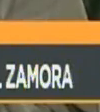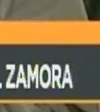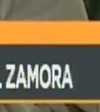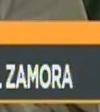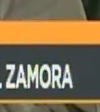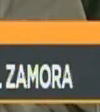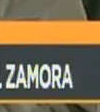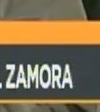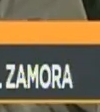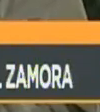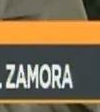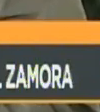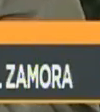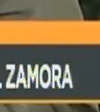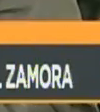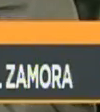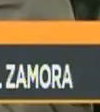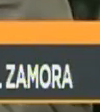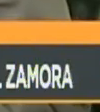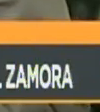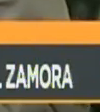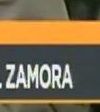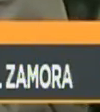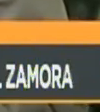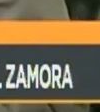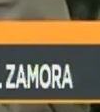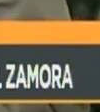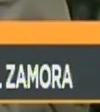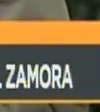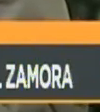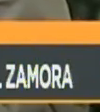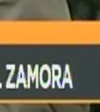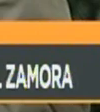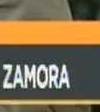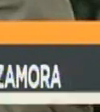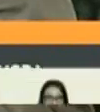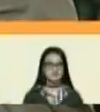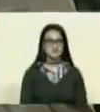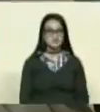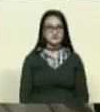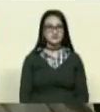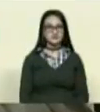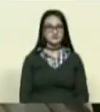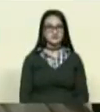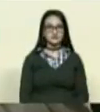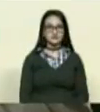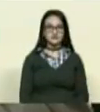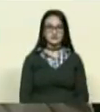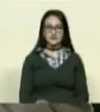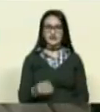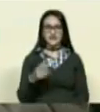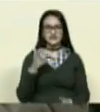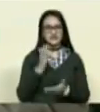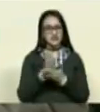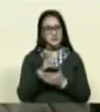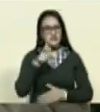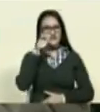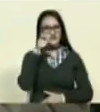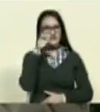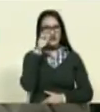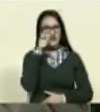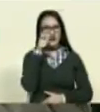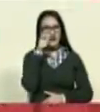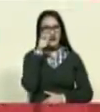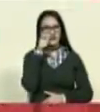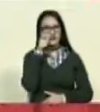el verde con el verde o encarnado con si igual, entonces nada se pierde, sigue su rumbo cada cual. Mantente siempre vigilante y ten presente además,